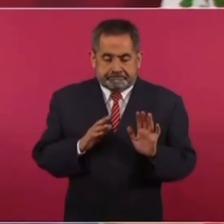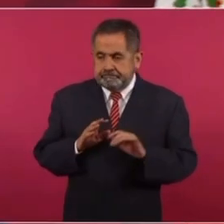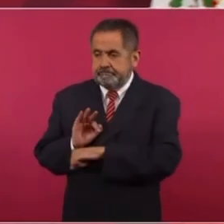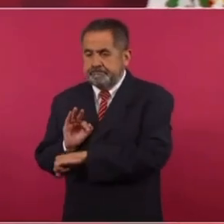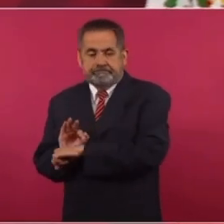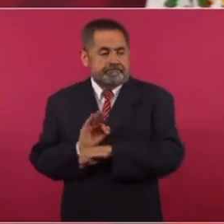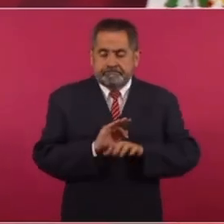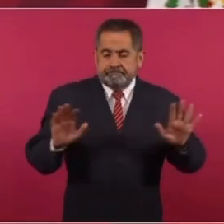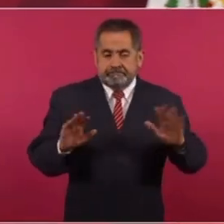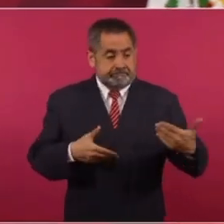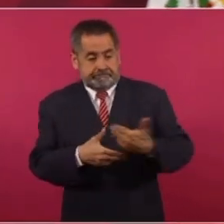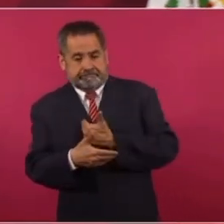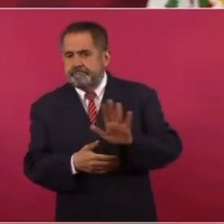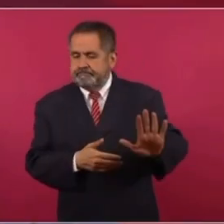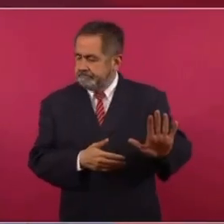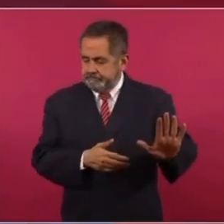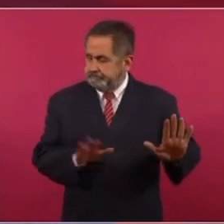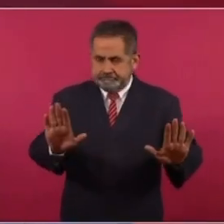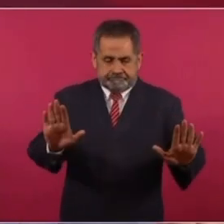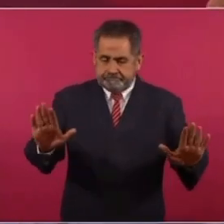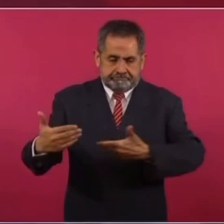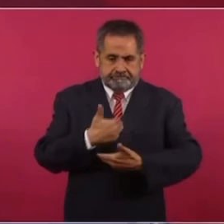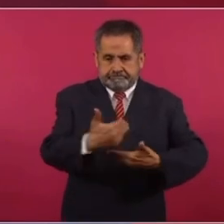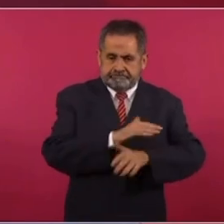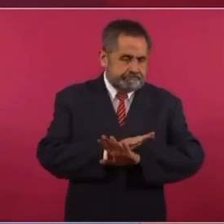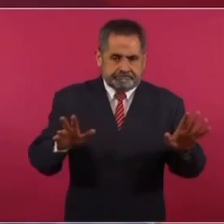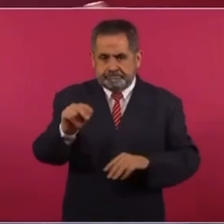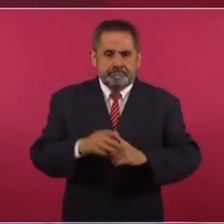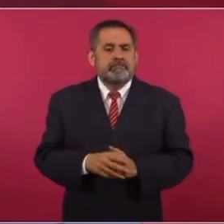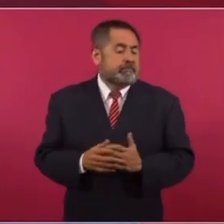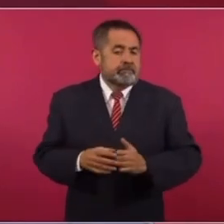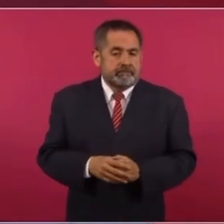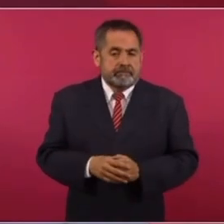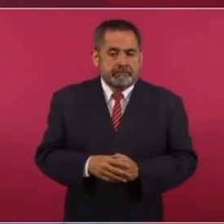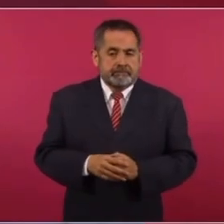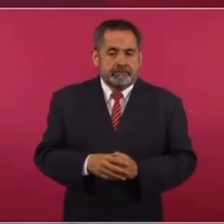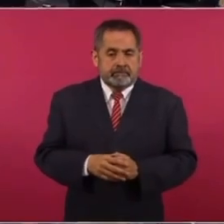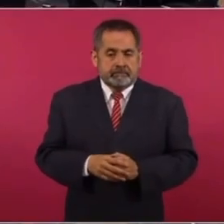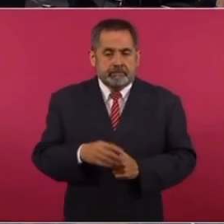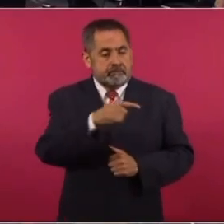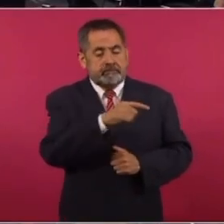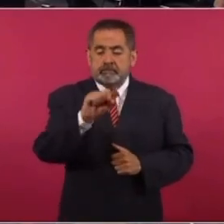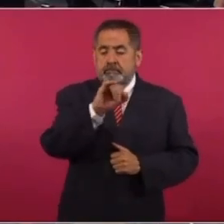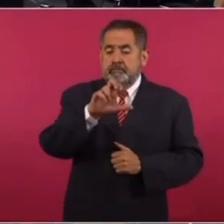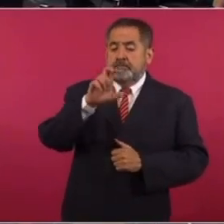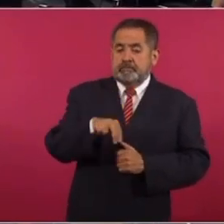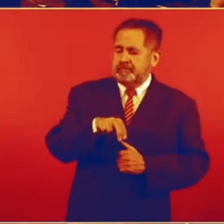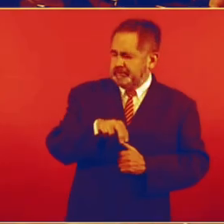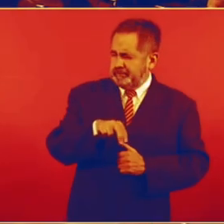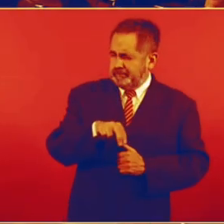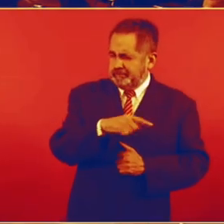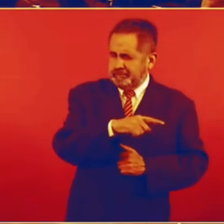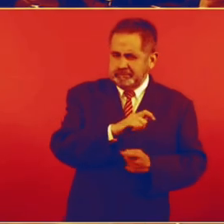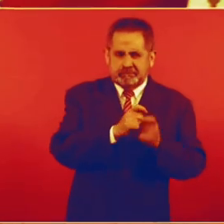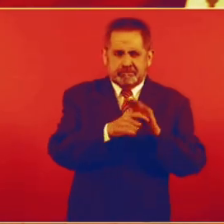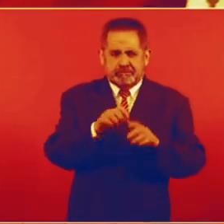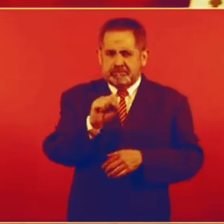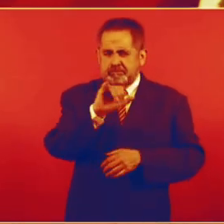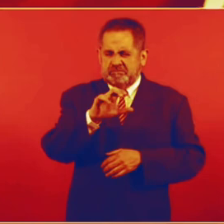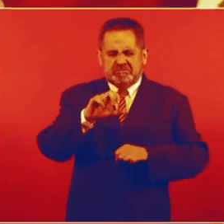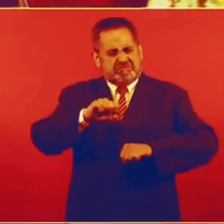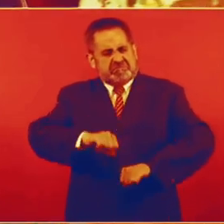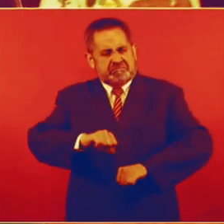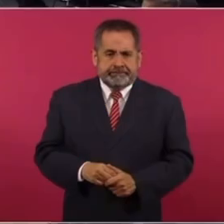defendernos para que no nos invadan. ¿Sí? Porque, pues, ya no sería la Suprema Corte de Justicia, sino el Supremo